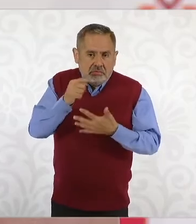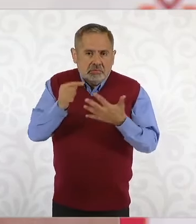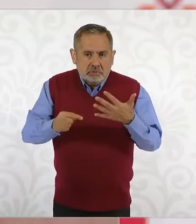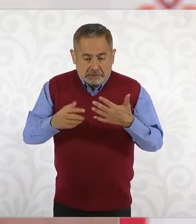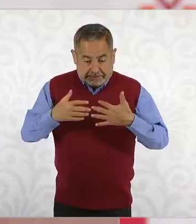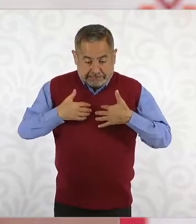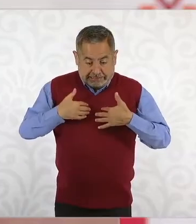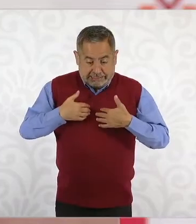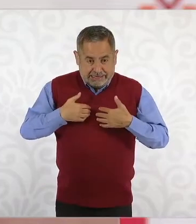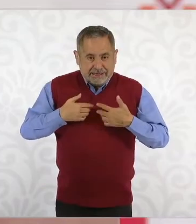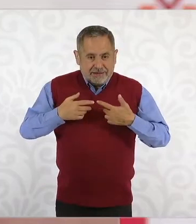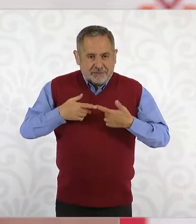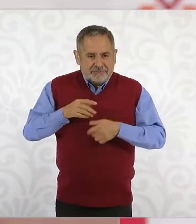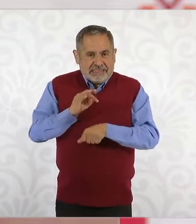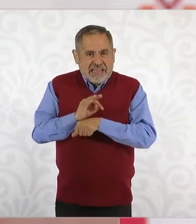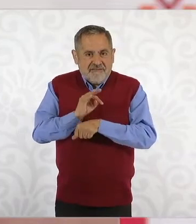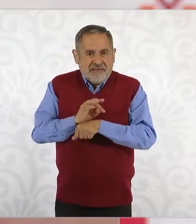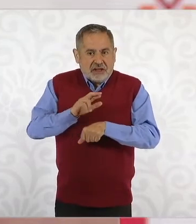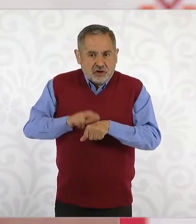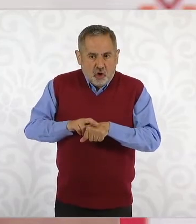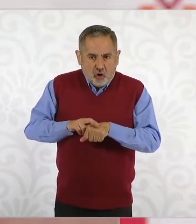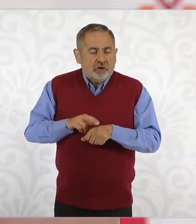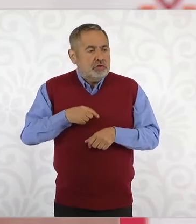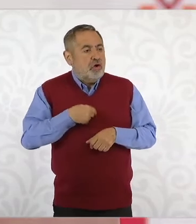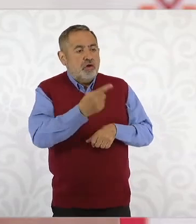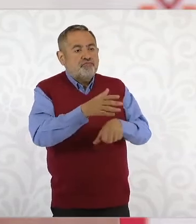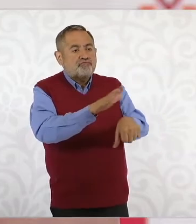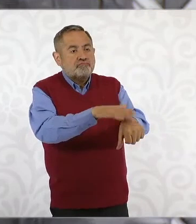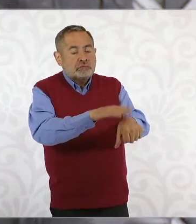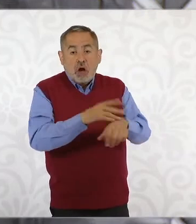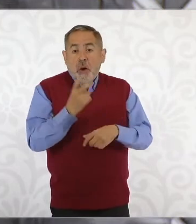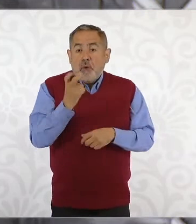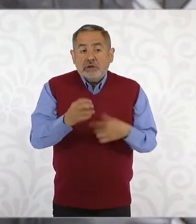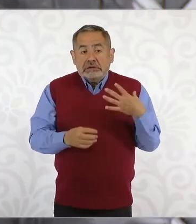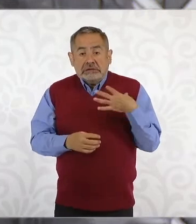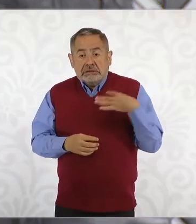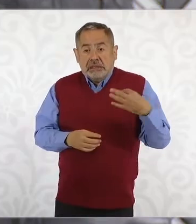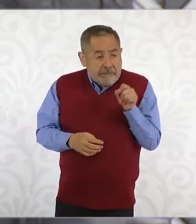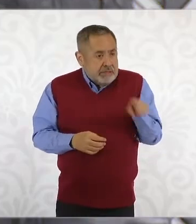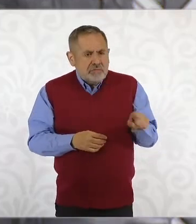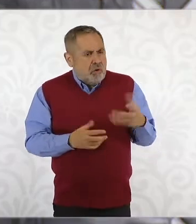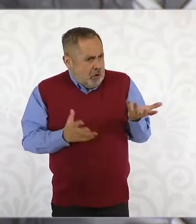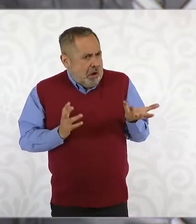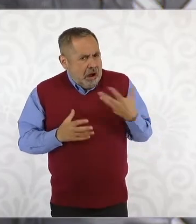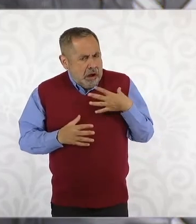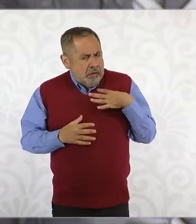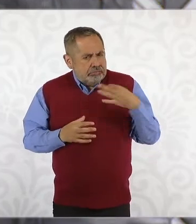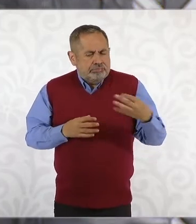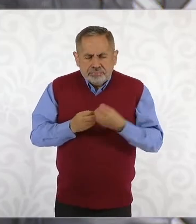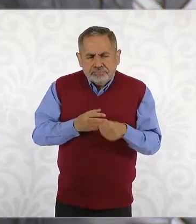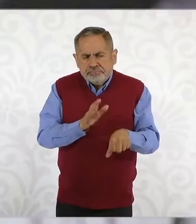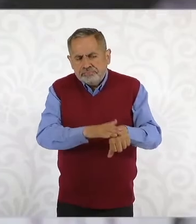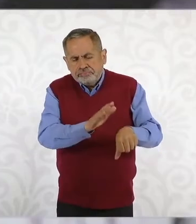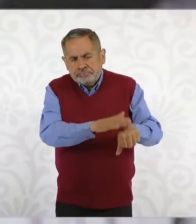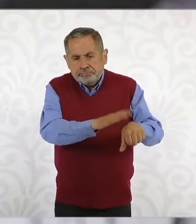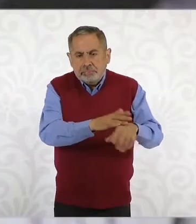persona nombrada por los propios medios, por eso es una autorregulación, quien va a tomar esta determinación. En efecto, en los